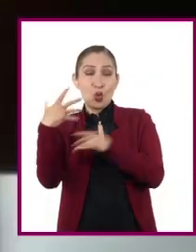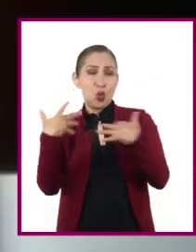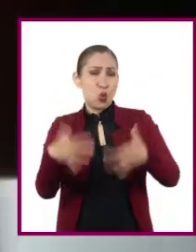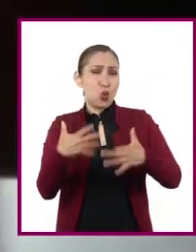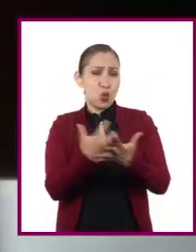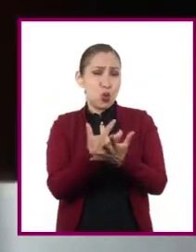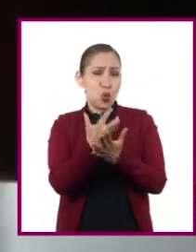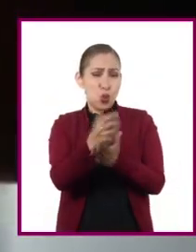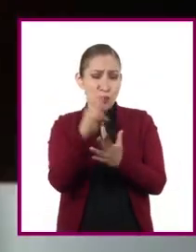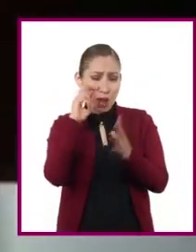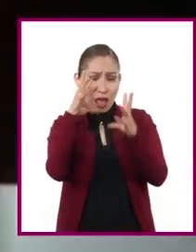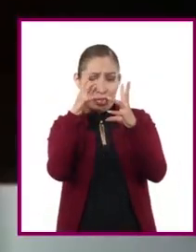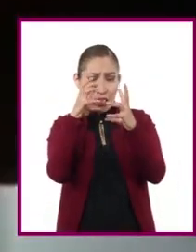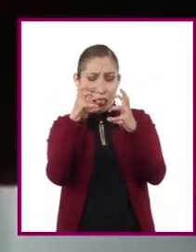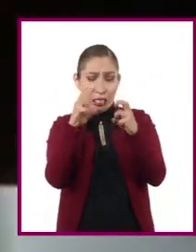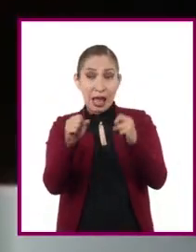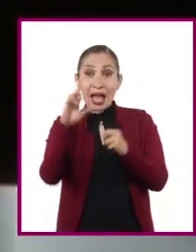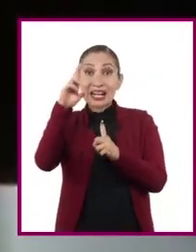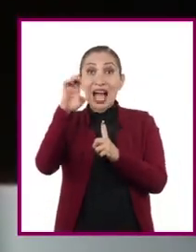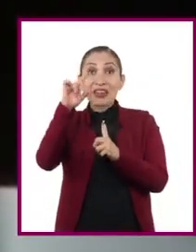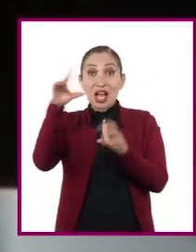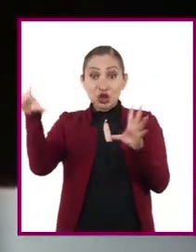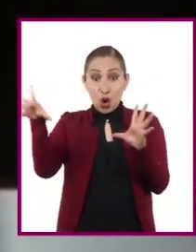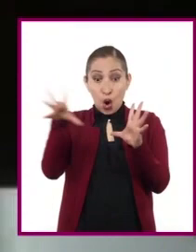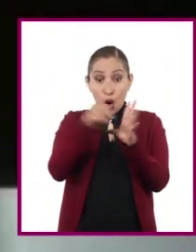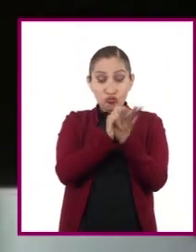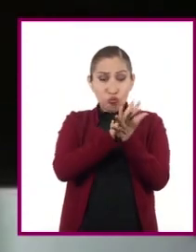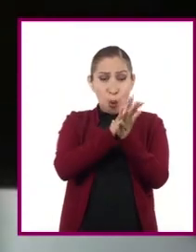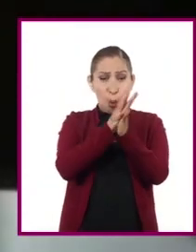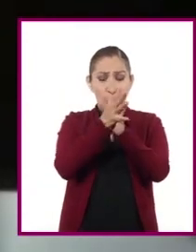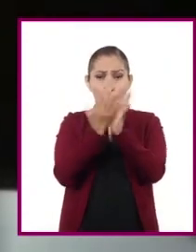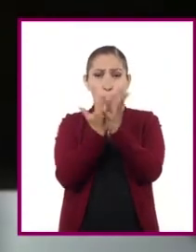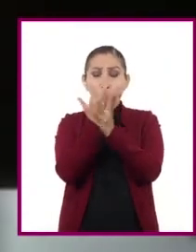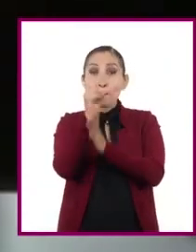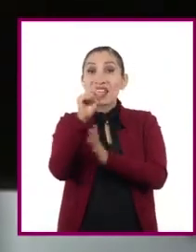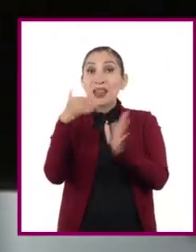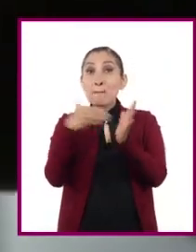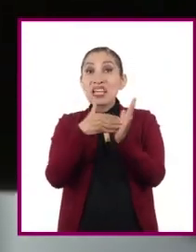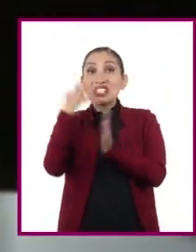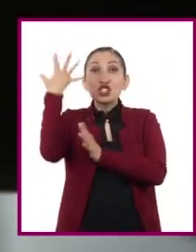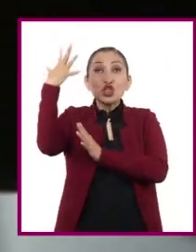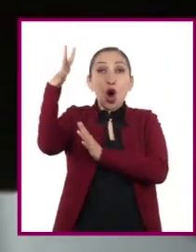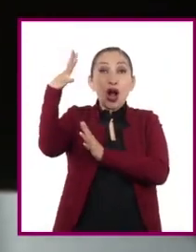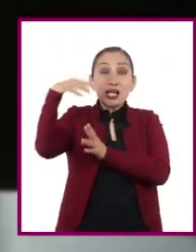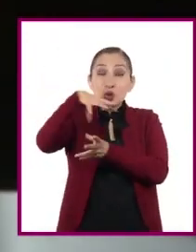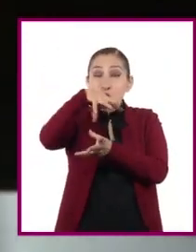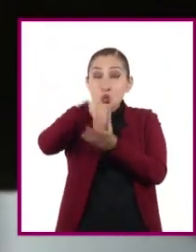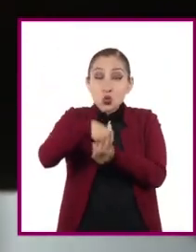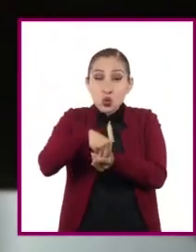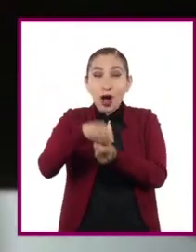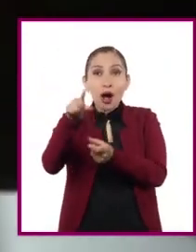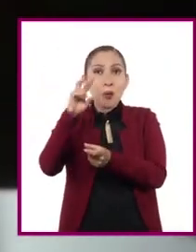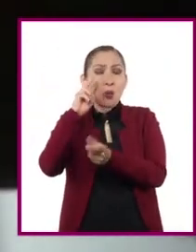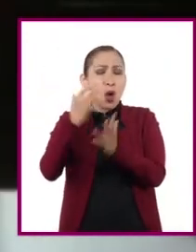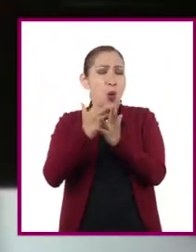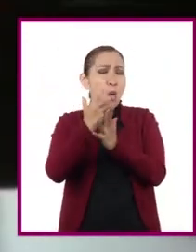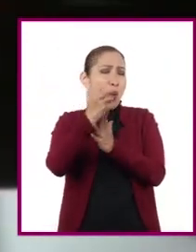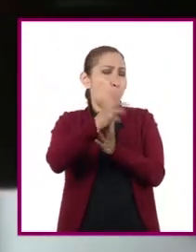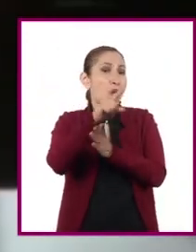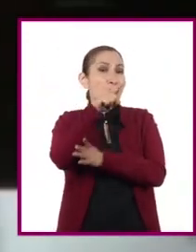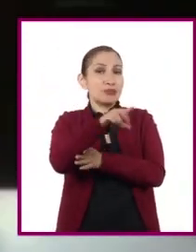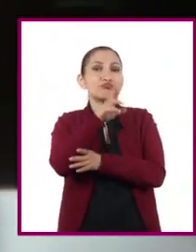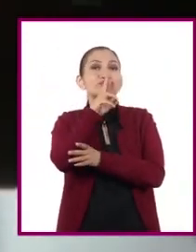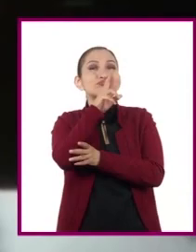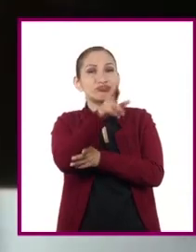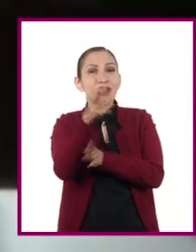centígrados. Las concentraciones de radiación superaron los 20.000 soles, rebasando con mucho